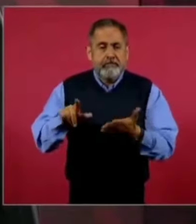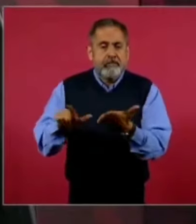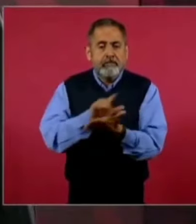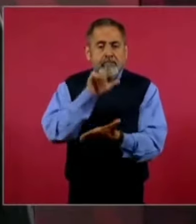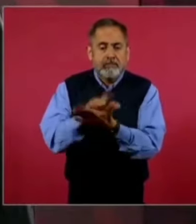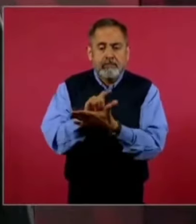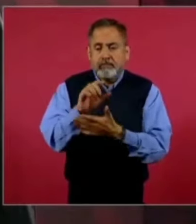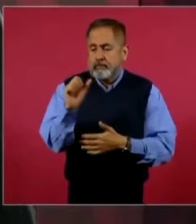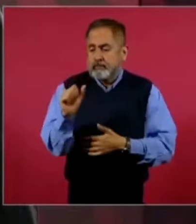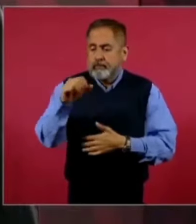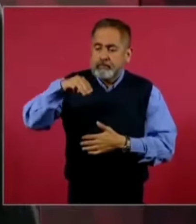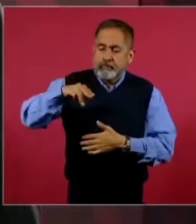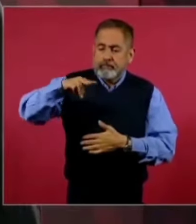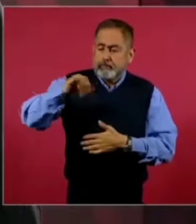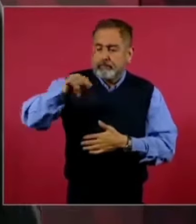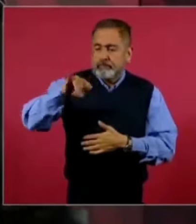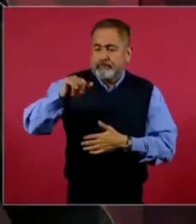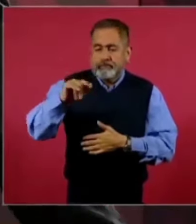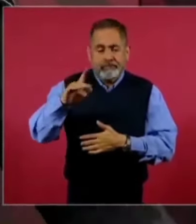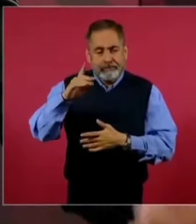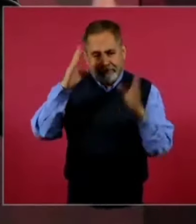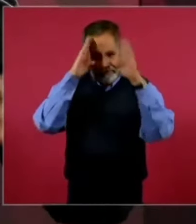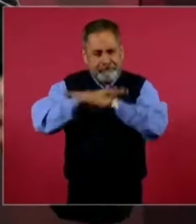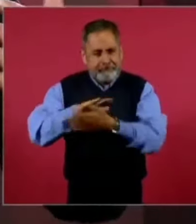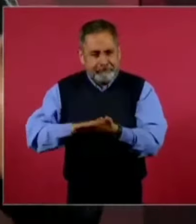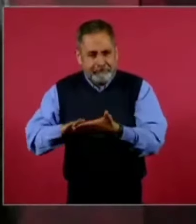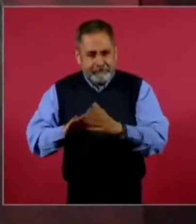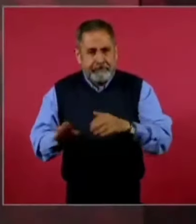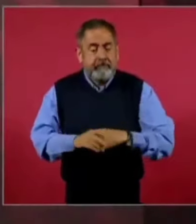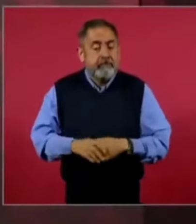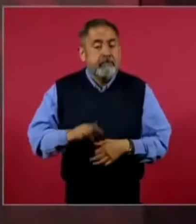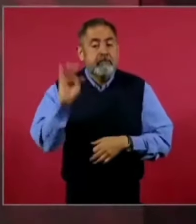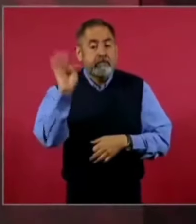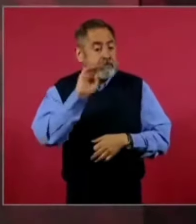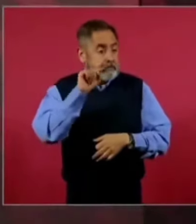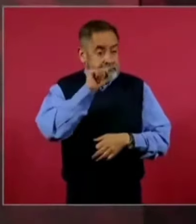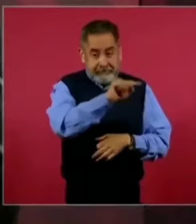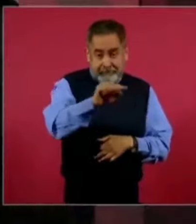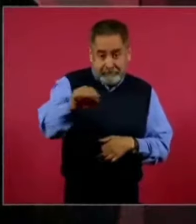amnistía, porque si los que participaron